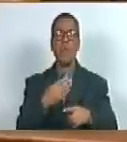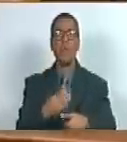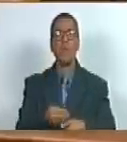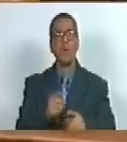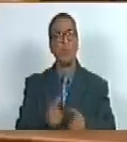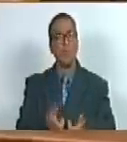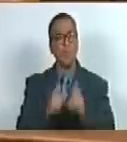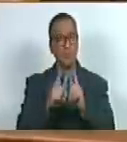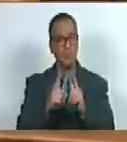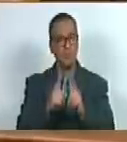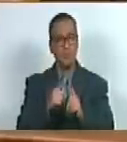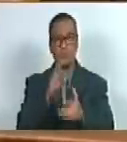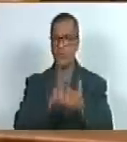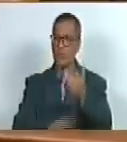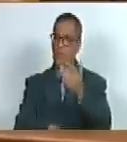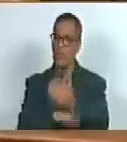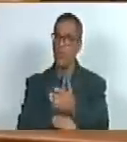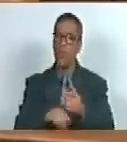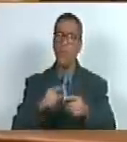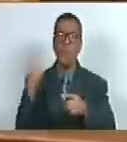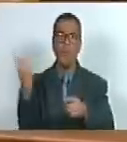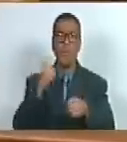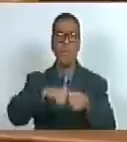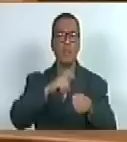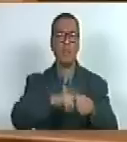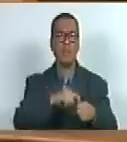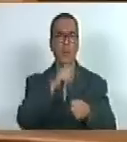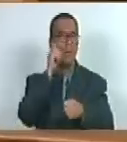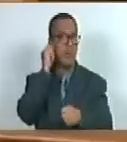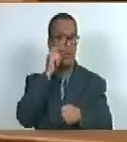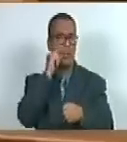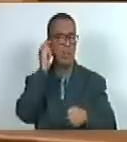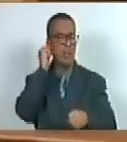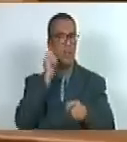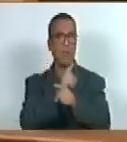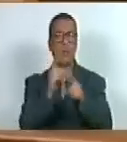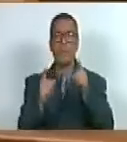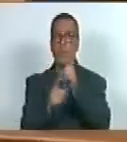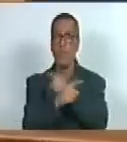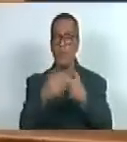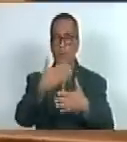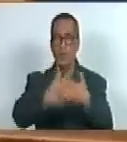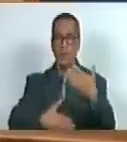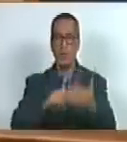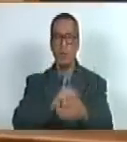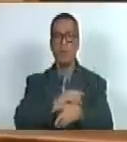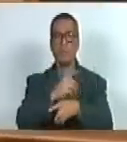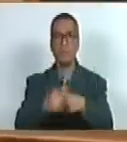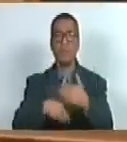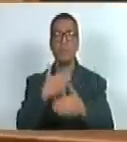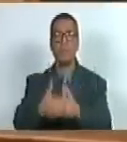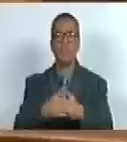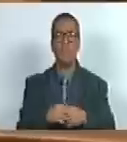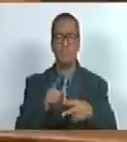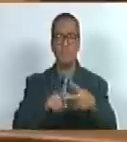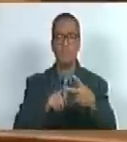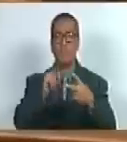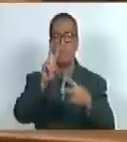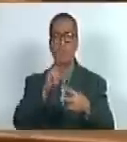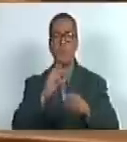para ausentarse e incorporar a las diputadas y los diputados suplentes indicados en lista anexa segundo